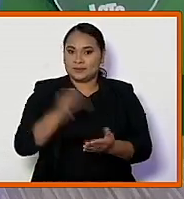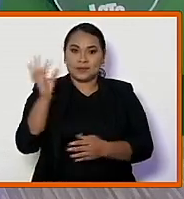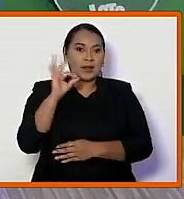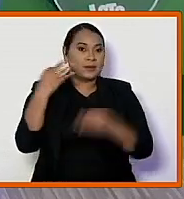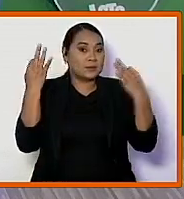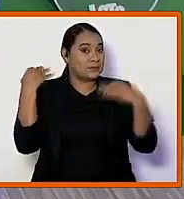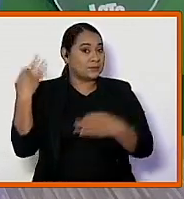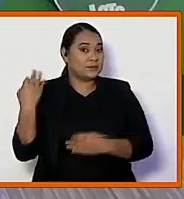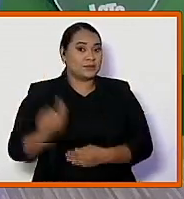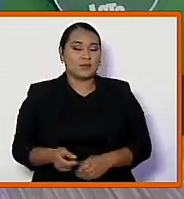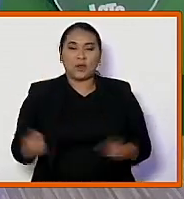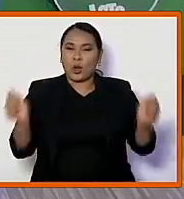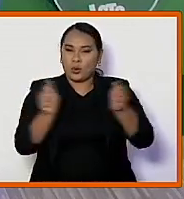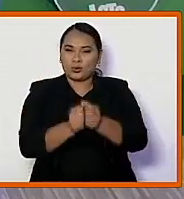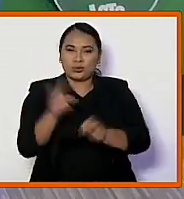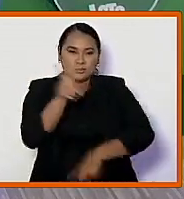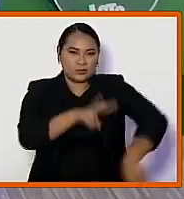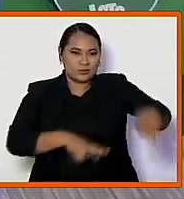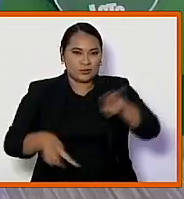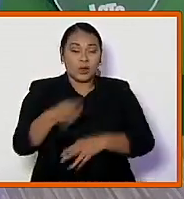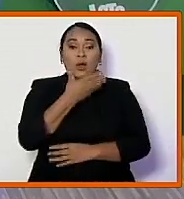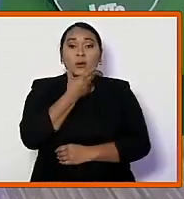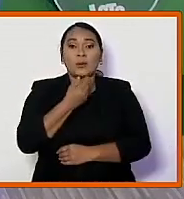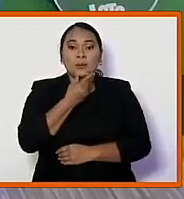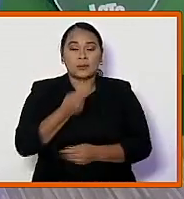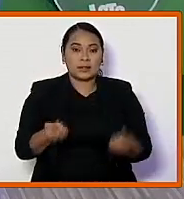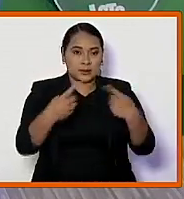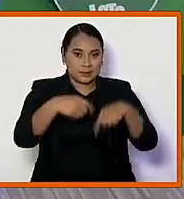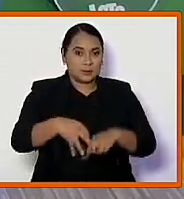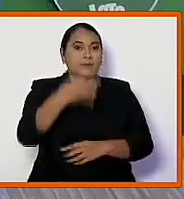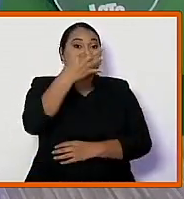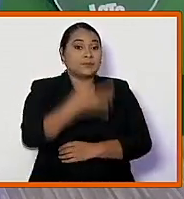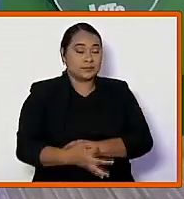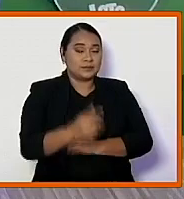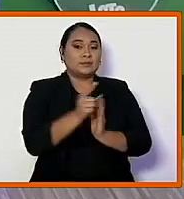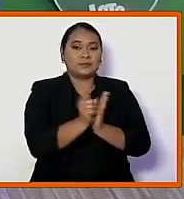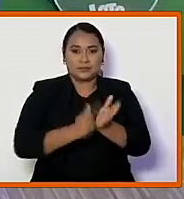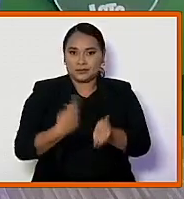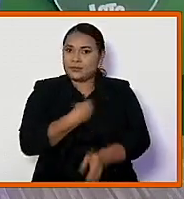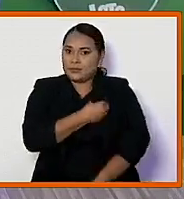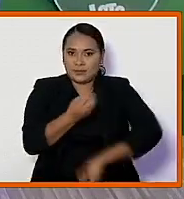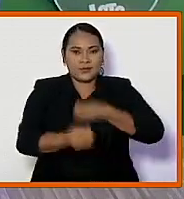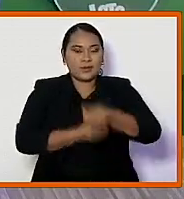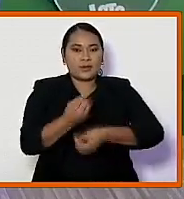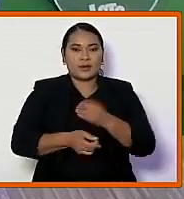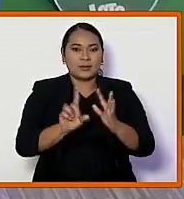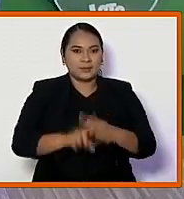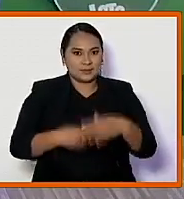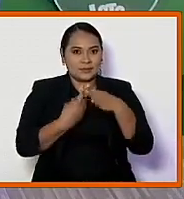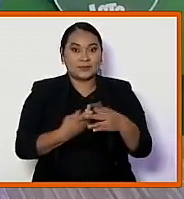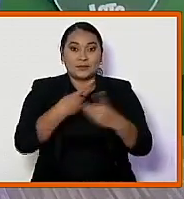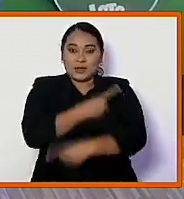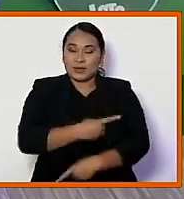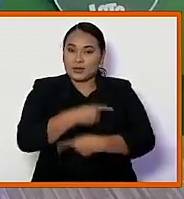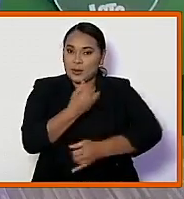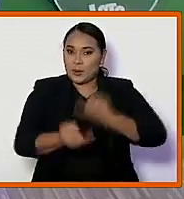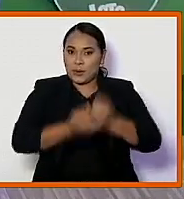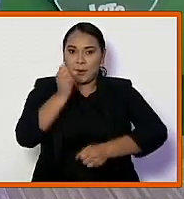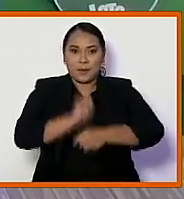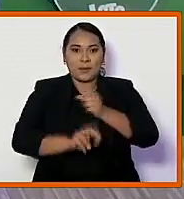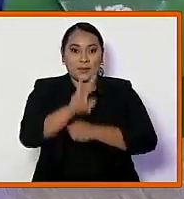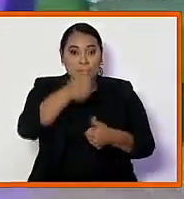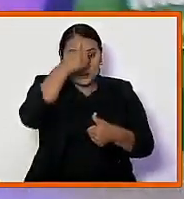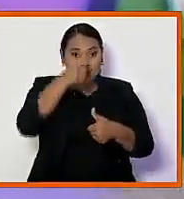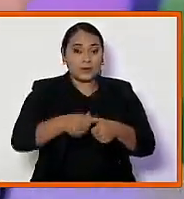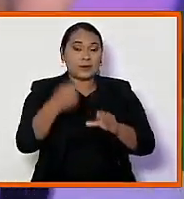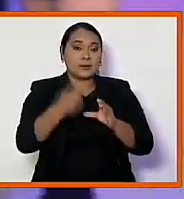de los observadores que están para dar fe y legalidad a cada uno de nuestros sorteos. Iniciamos la diversión con premiados. Recuerda que puedes utilizar